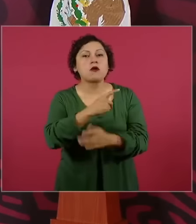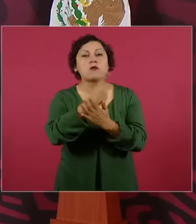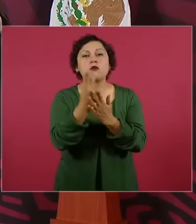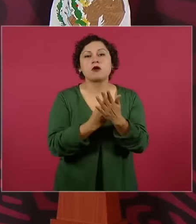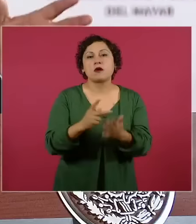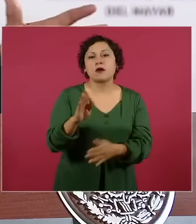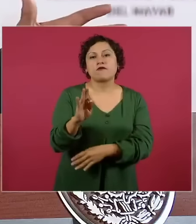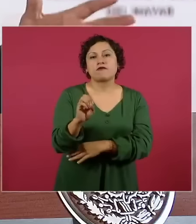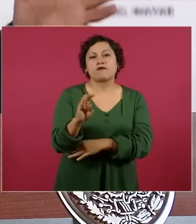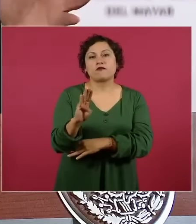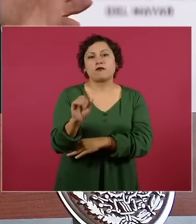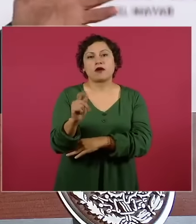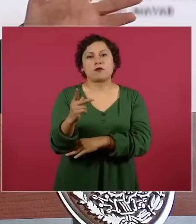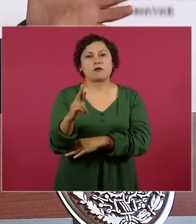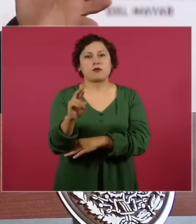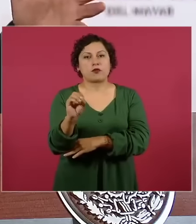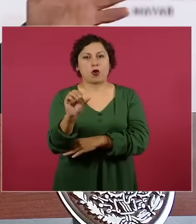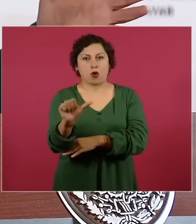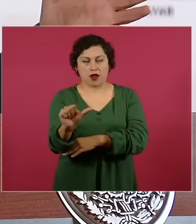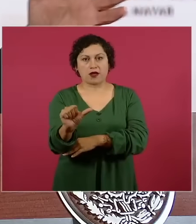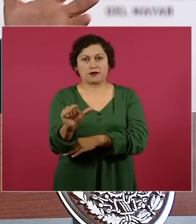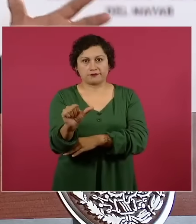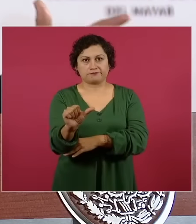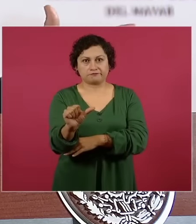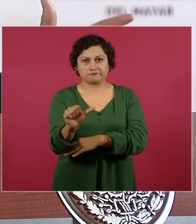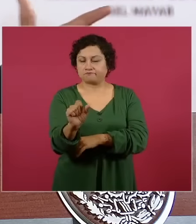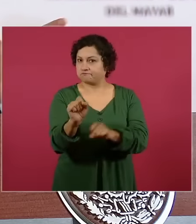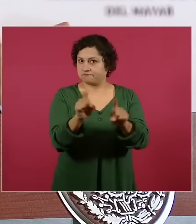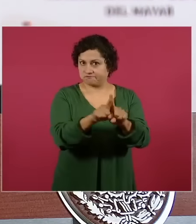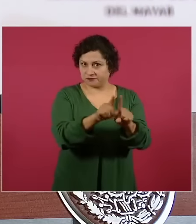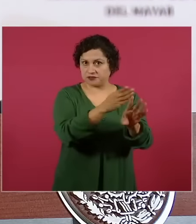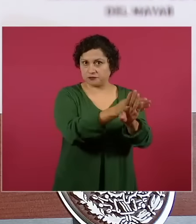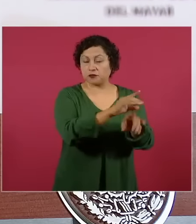que vinieron a plantearme lo mismo cuando la pandemia,